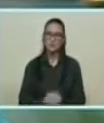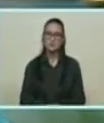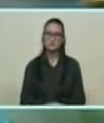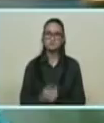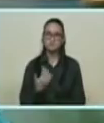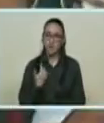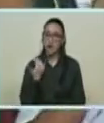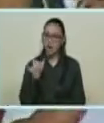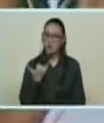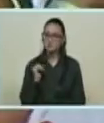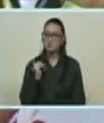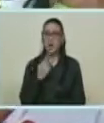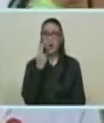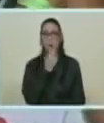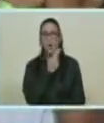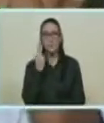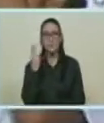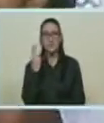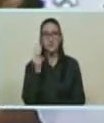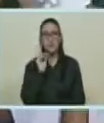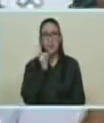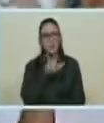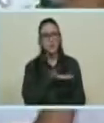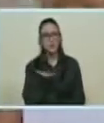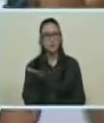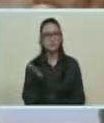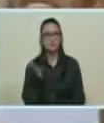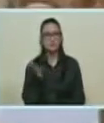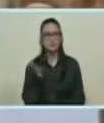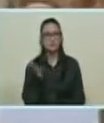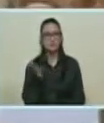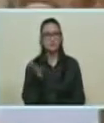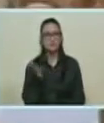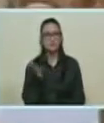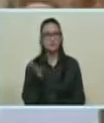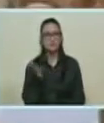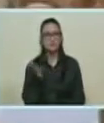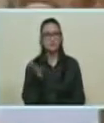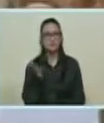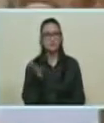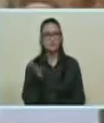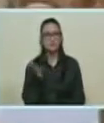me comprometo con esta juventud que ha respondido.